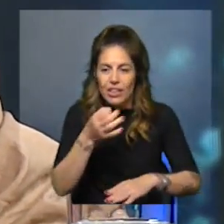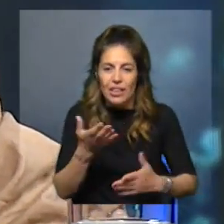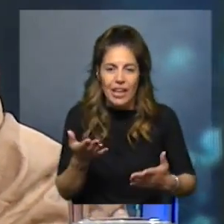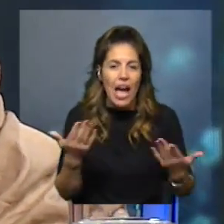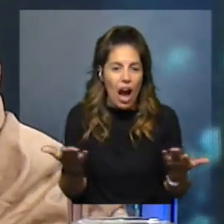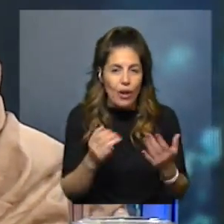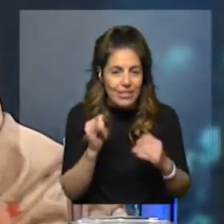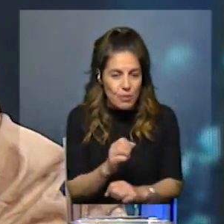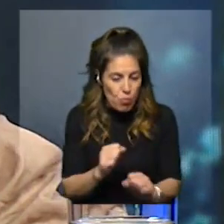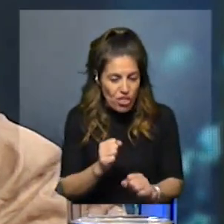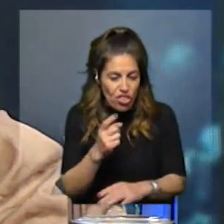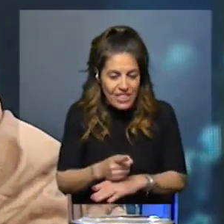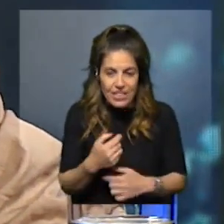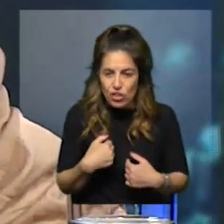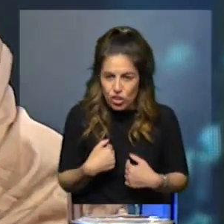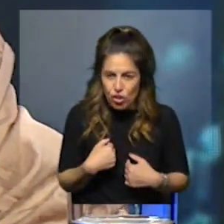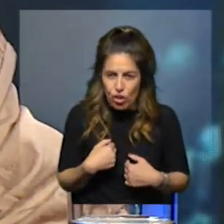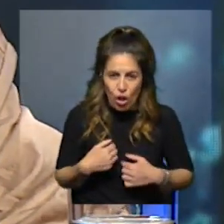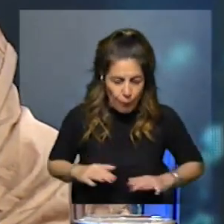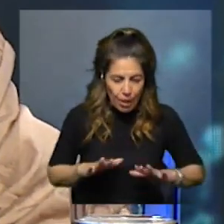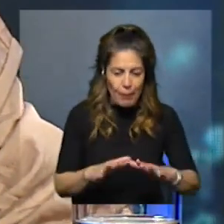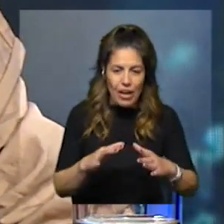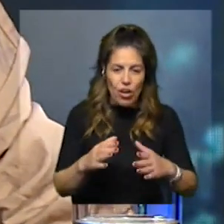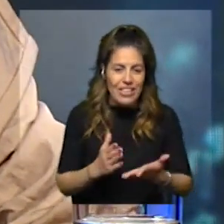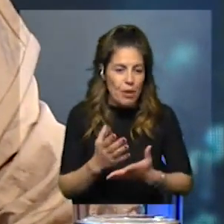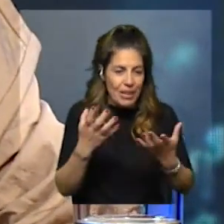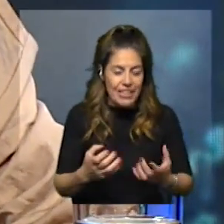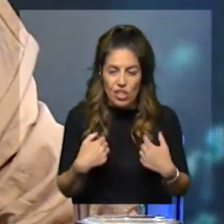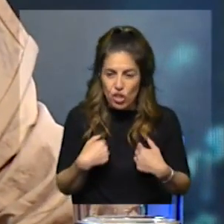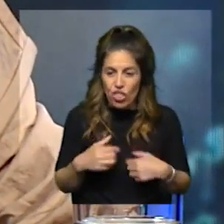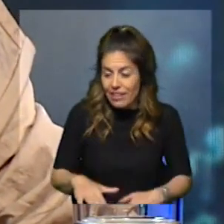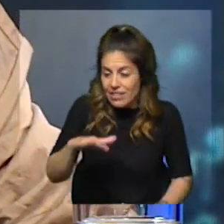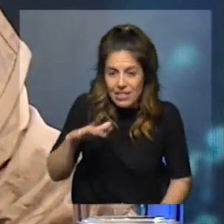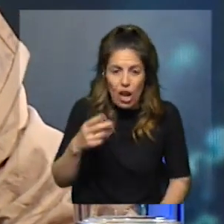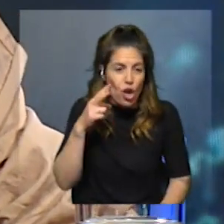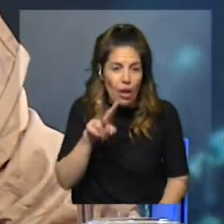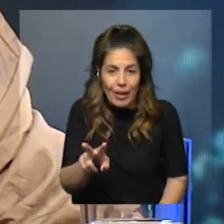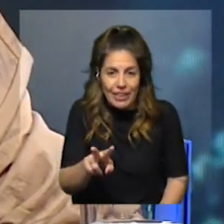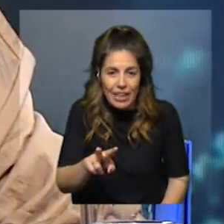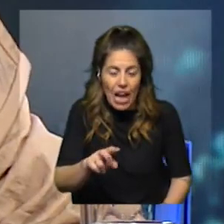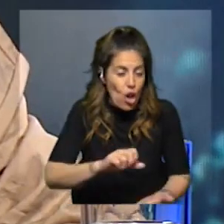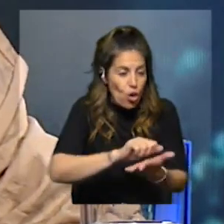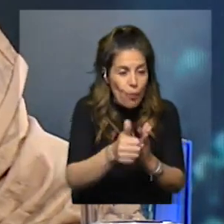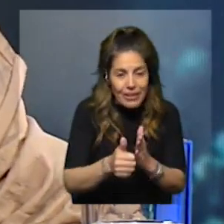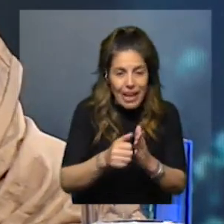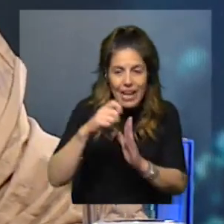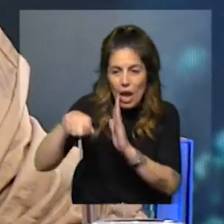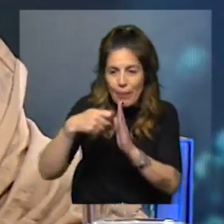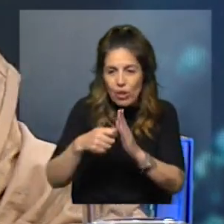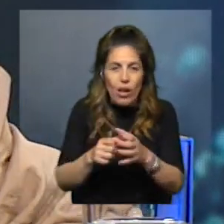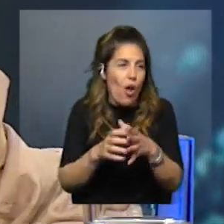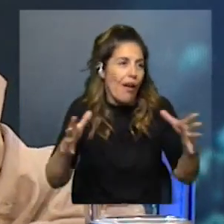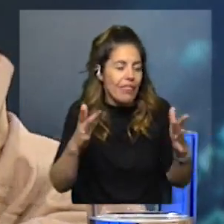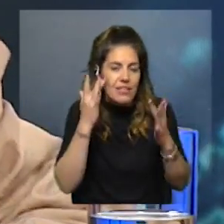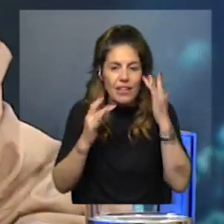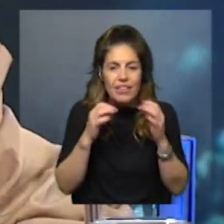ahora que sí puedo decidir yo, voy a armar lo que siempre quise de chica, que era eso, lo que yo veía en todos los documentales de los grandes artistas, ¿no? O sea, estamos hablando de que para llegar